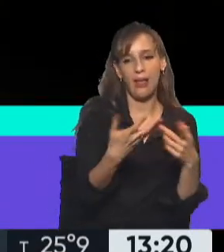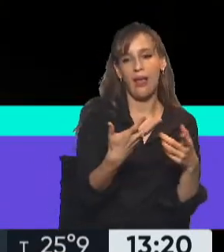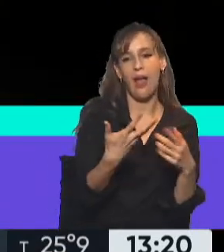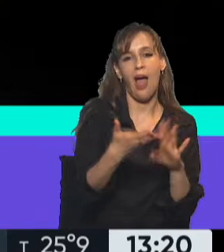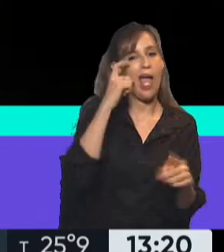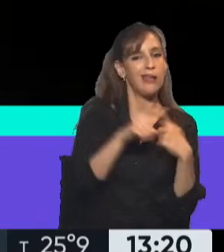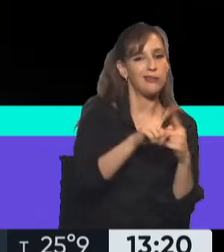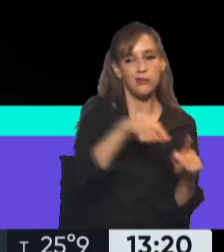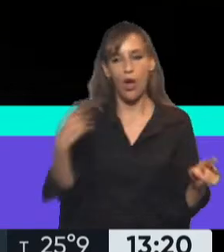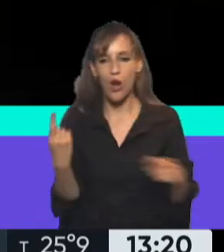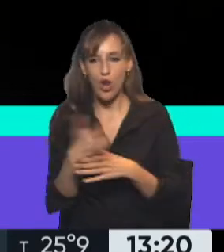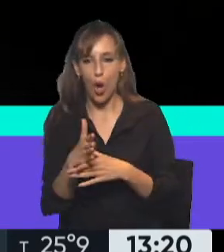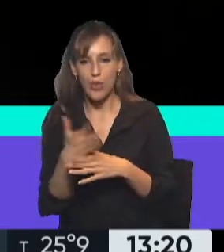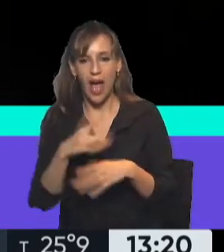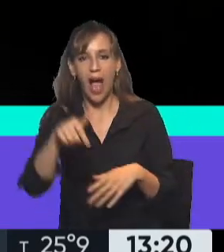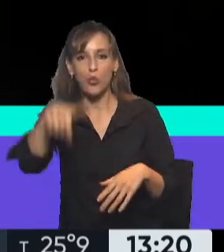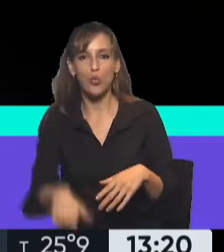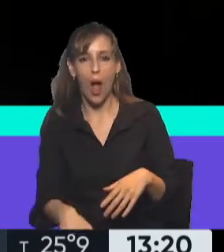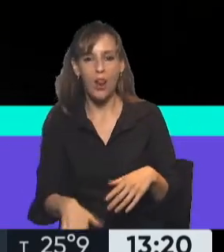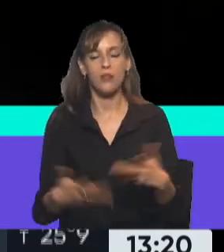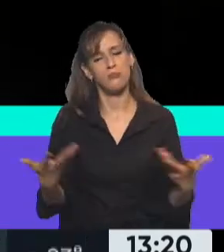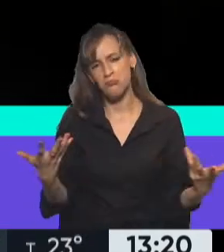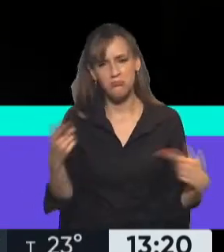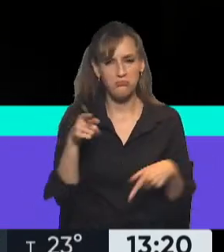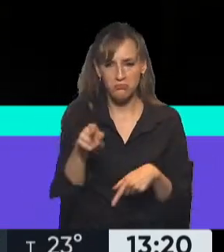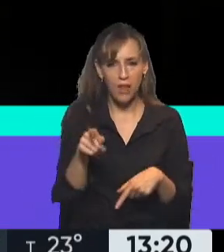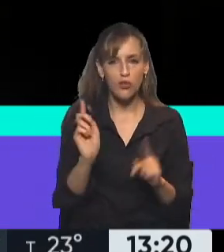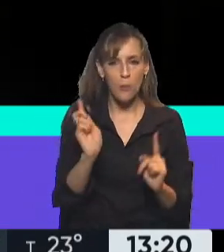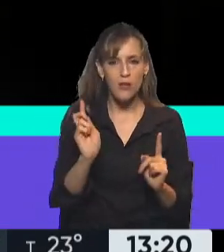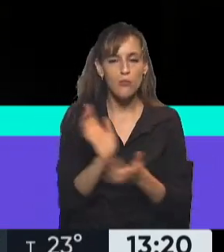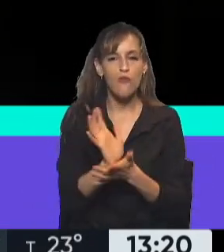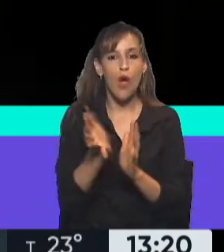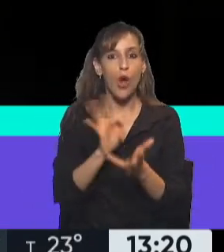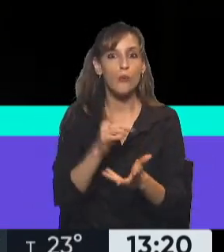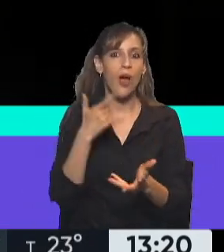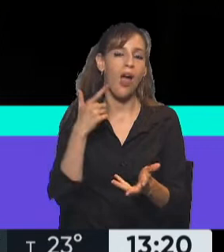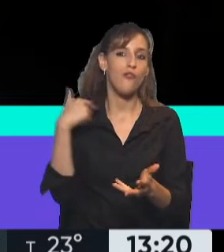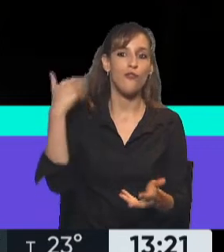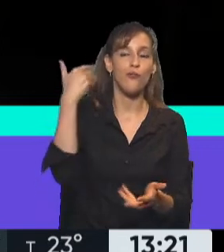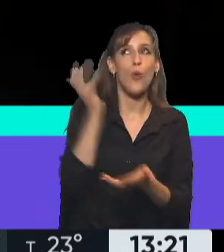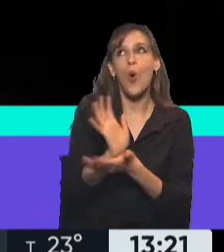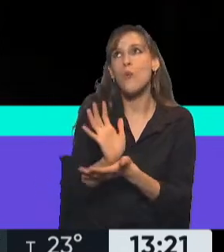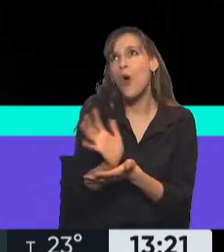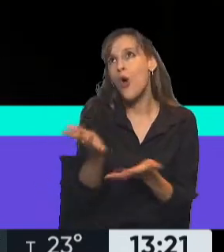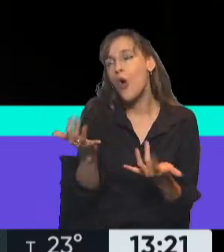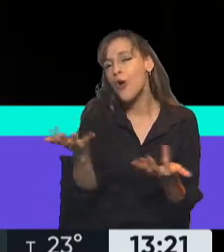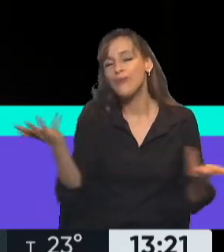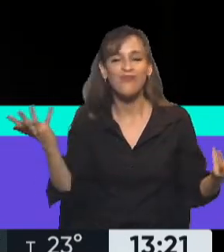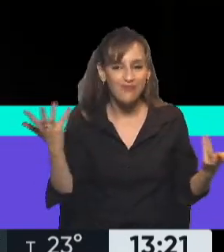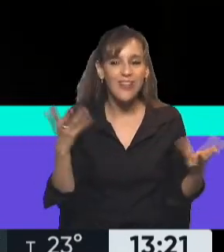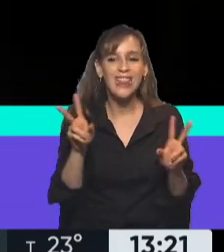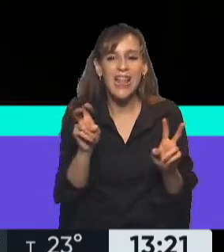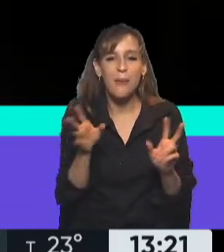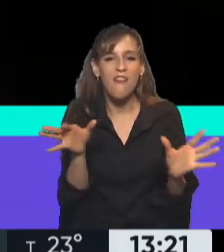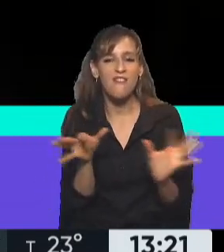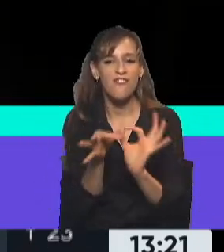ser el vínculo más interesante y el vínculo que más futuro puede llegar a tener, sin saber qué significa ese vínculo,